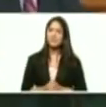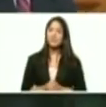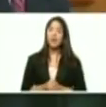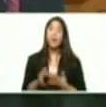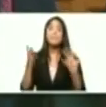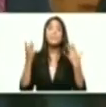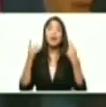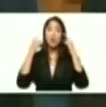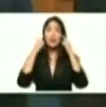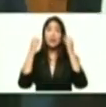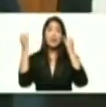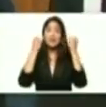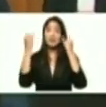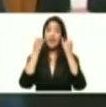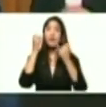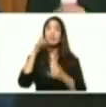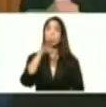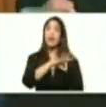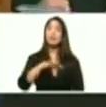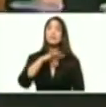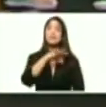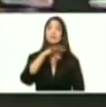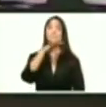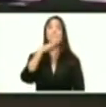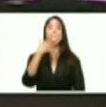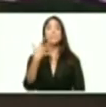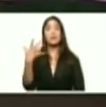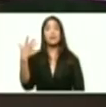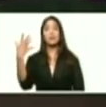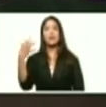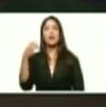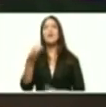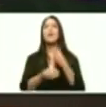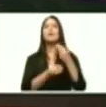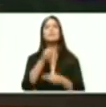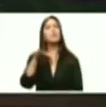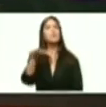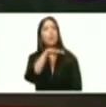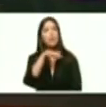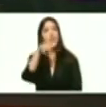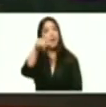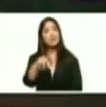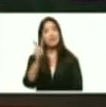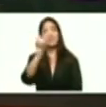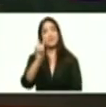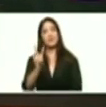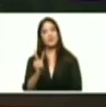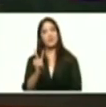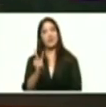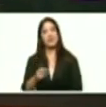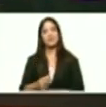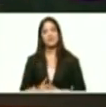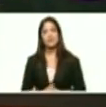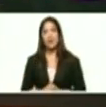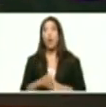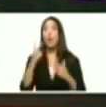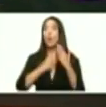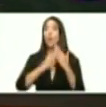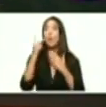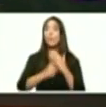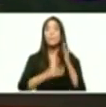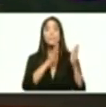y espíritus Made in Venezuela, si se puede decir de esa manera. Es una agenda